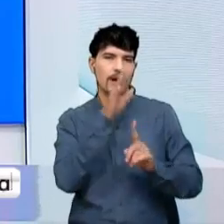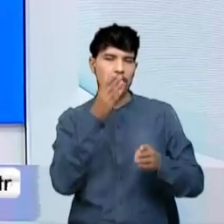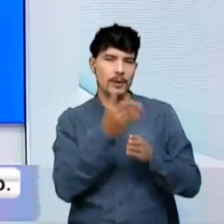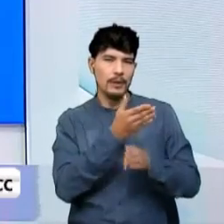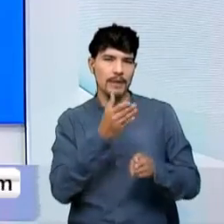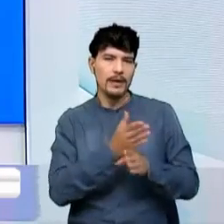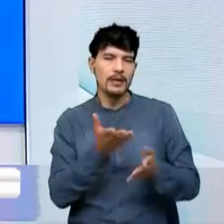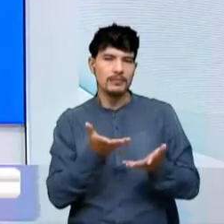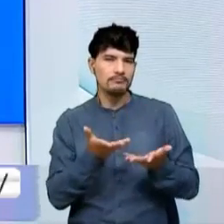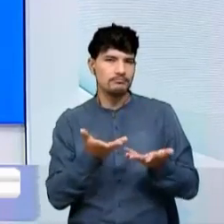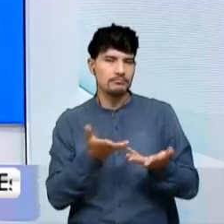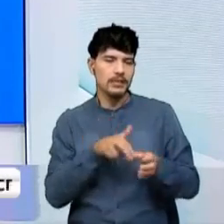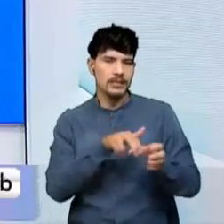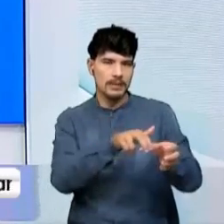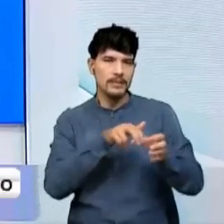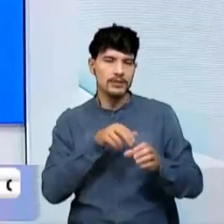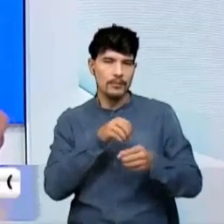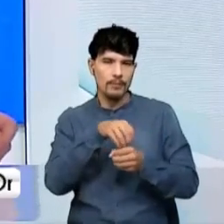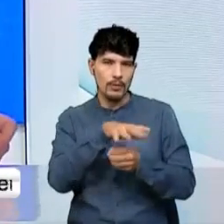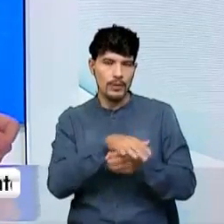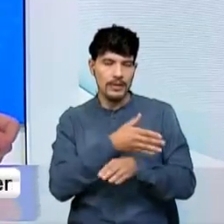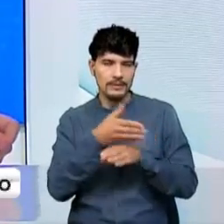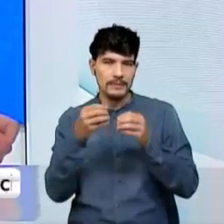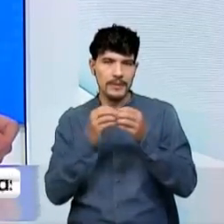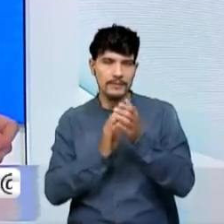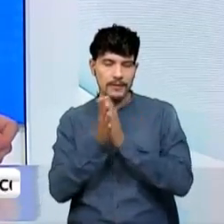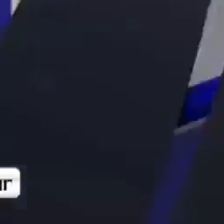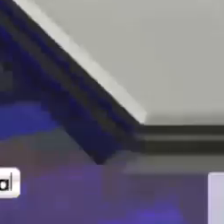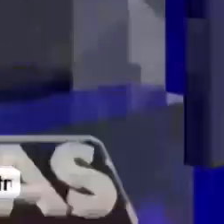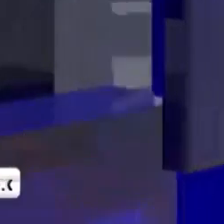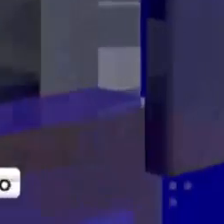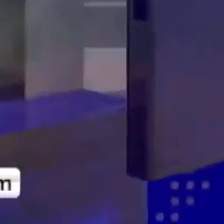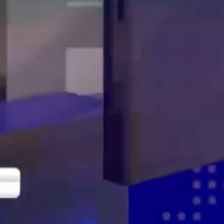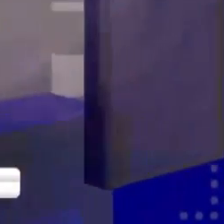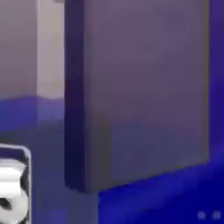compañero Raúl Garzón nos cuenta los detalles. Raúl, muy buenas tardes, adelante.